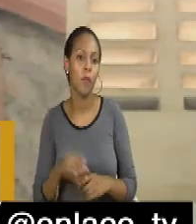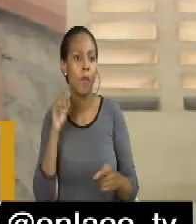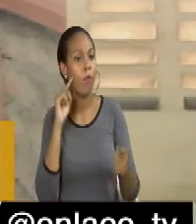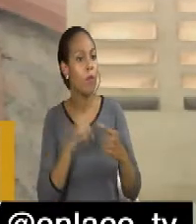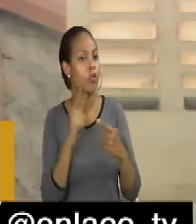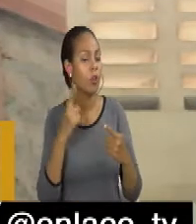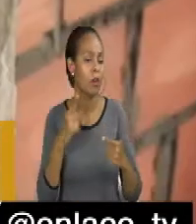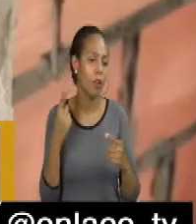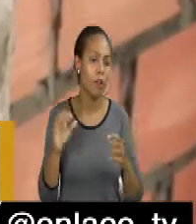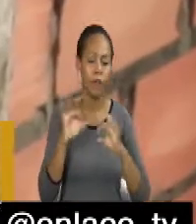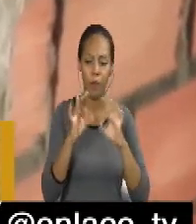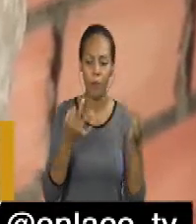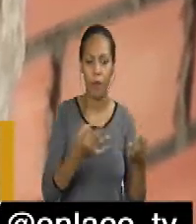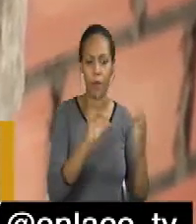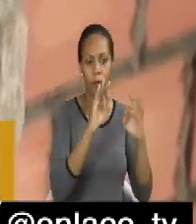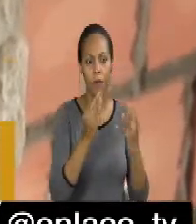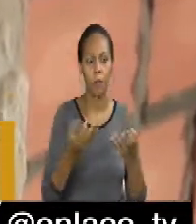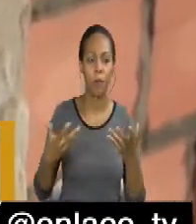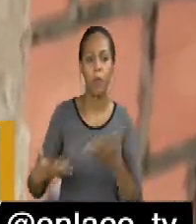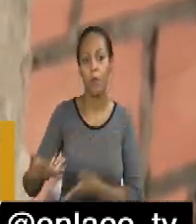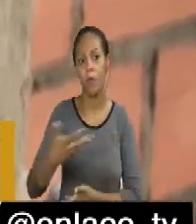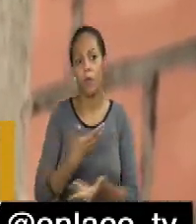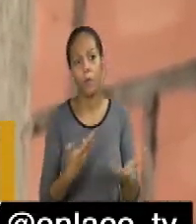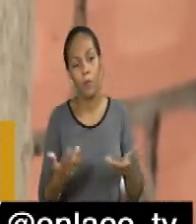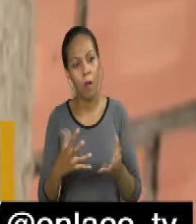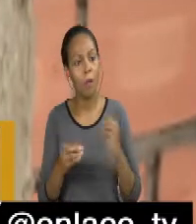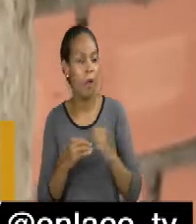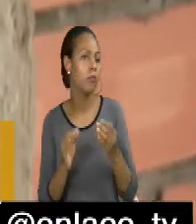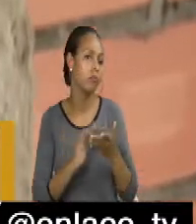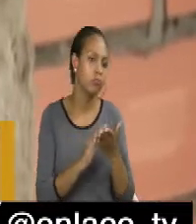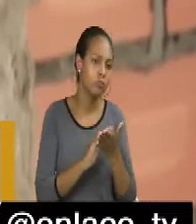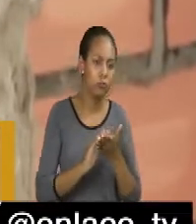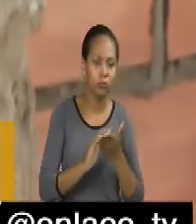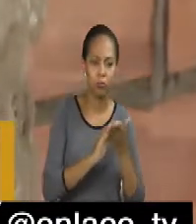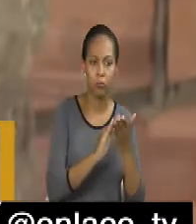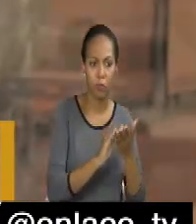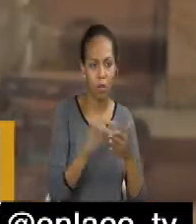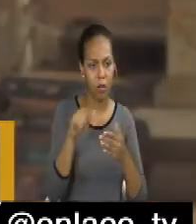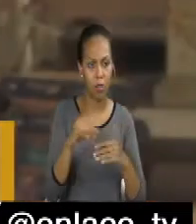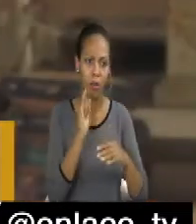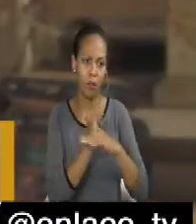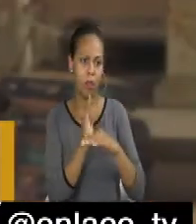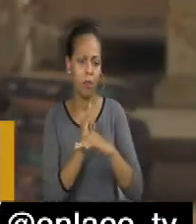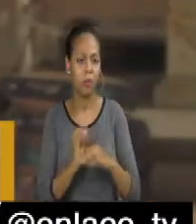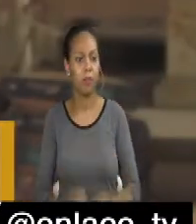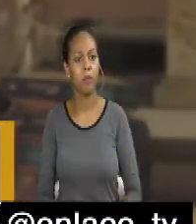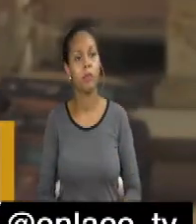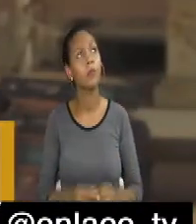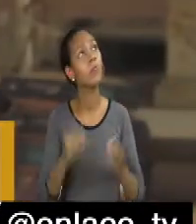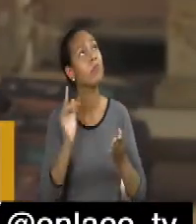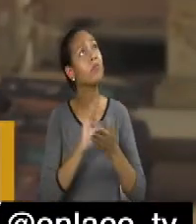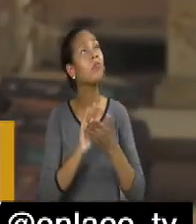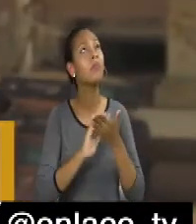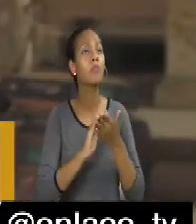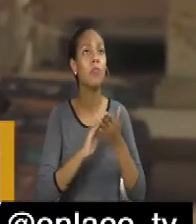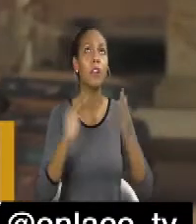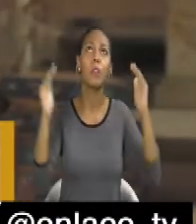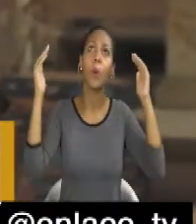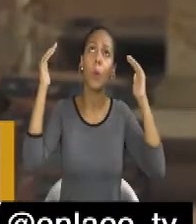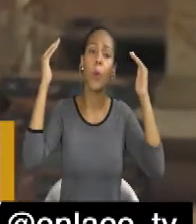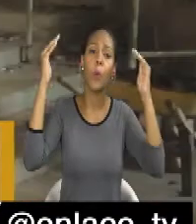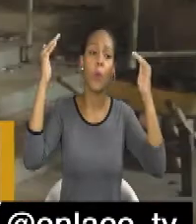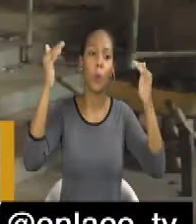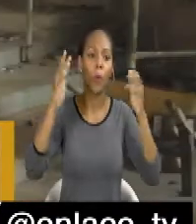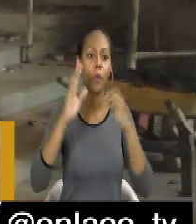las familias del barrio en pro de mejorar las instalaciones de la parroquia. Estamos mejorando el cielo raso, estamos mejorando